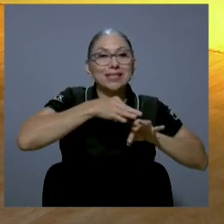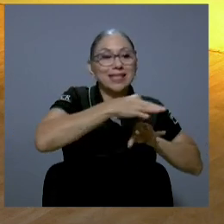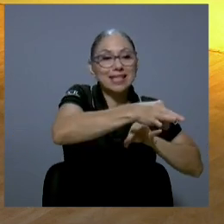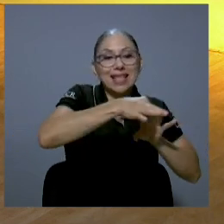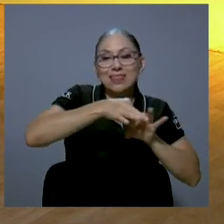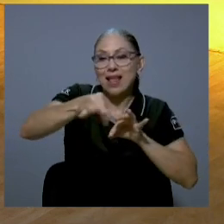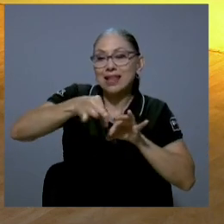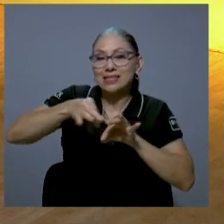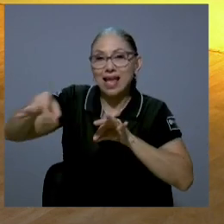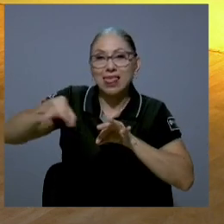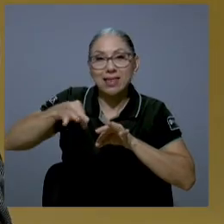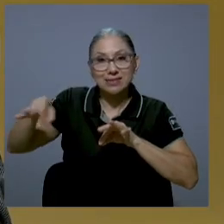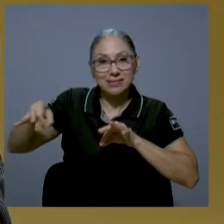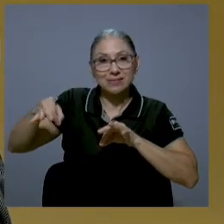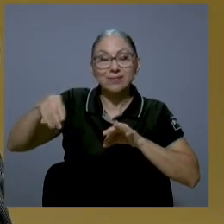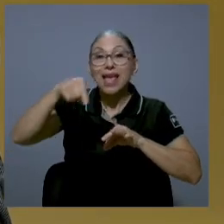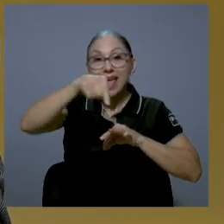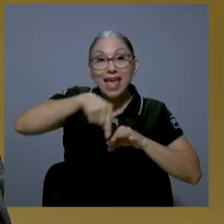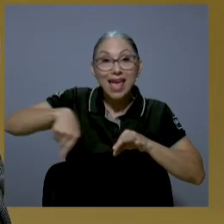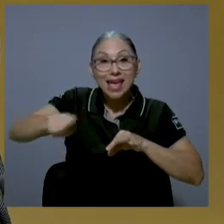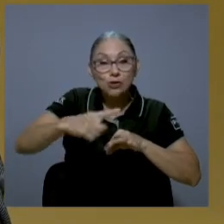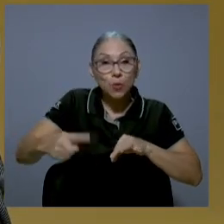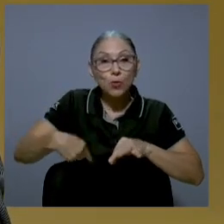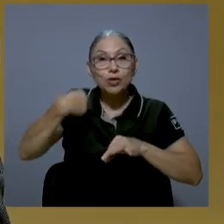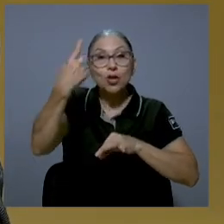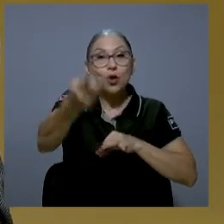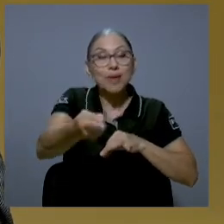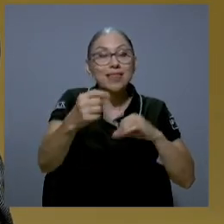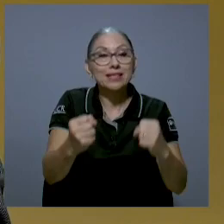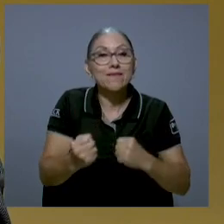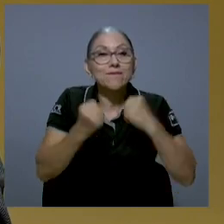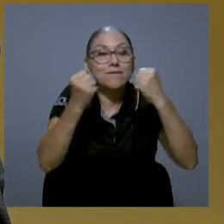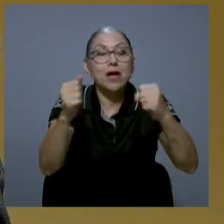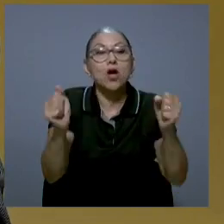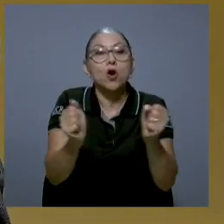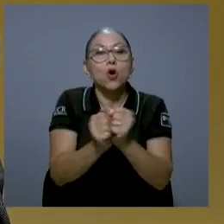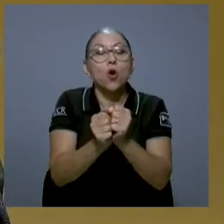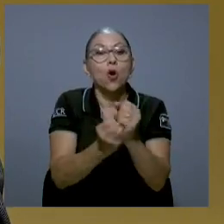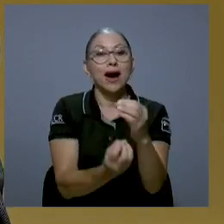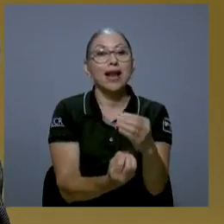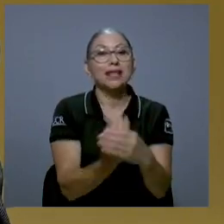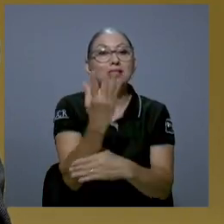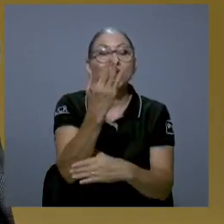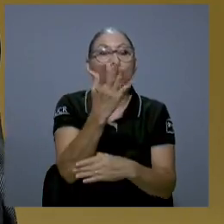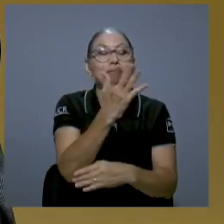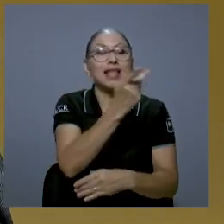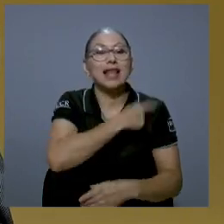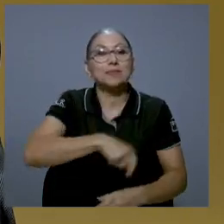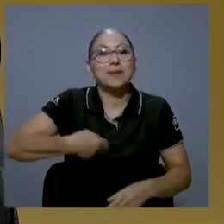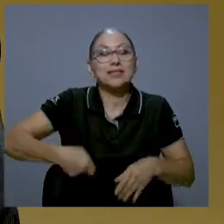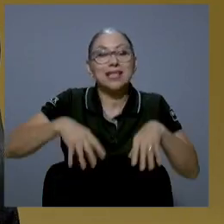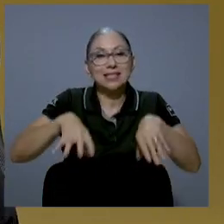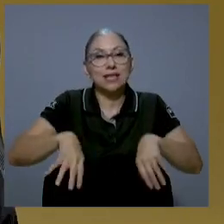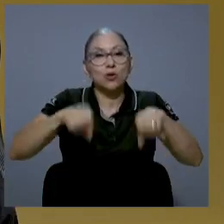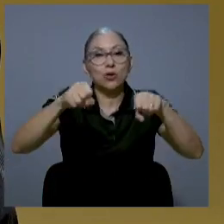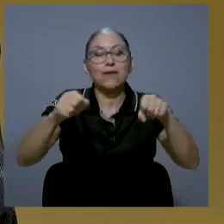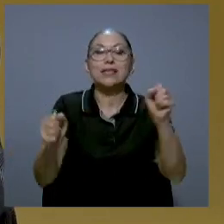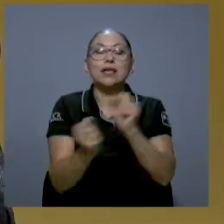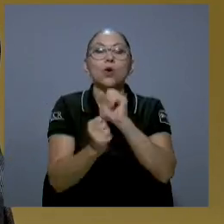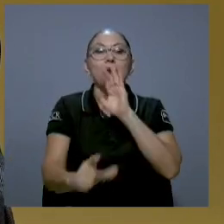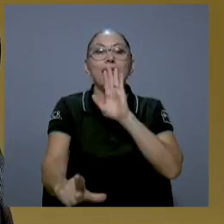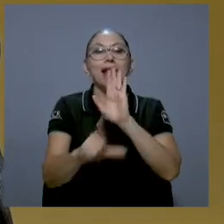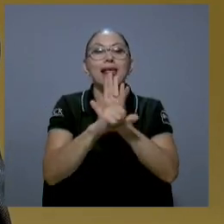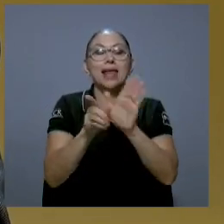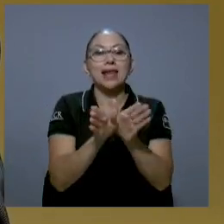Esto posteriormente se vino a fortalecer con la creación de las presidencias ejecutivas y más aún con la Ley General de